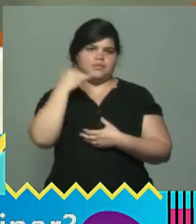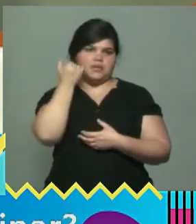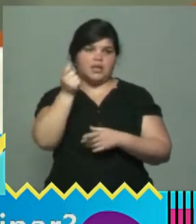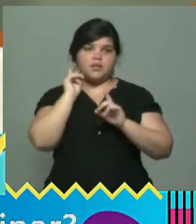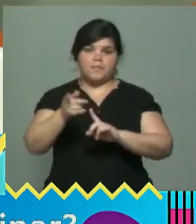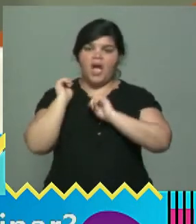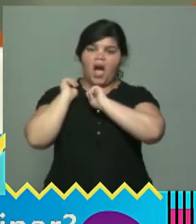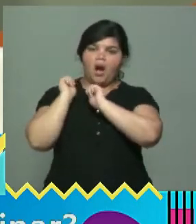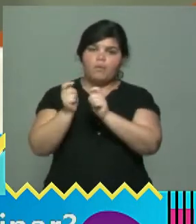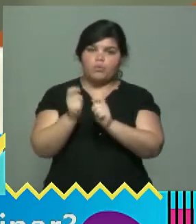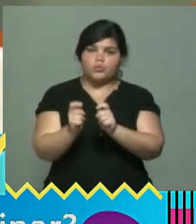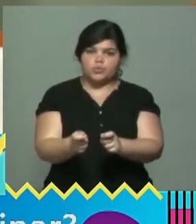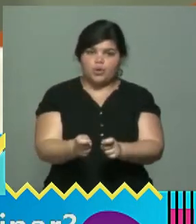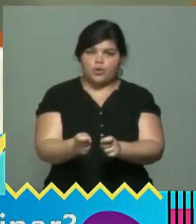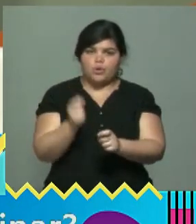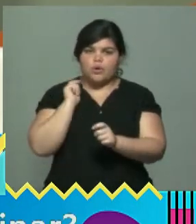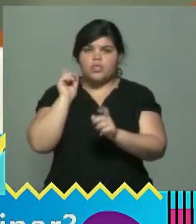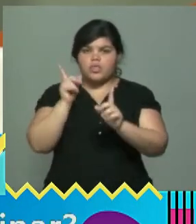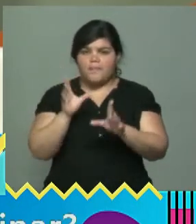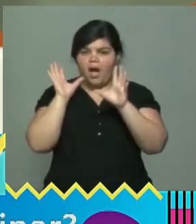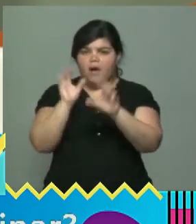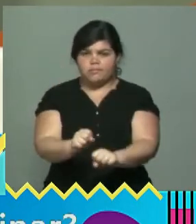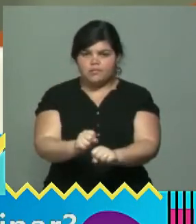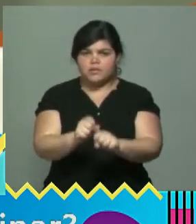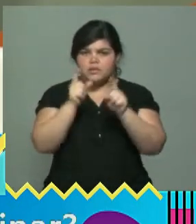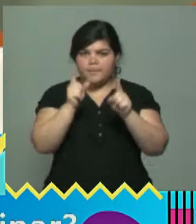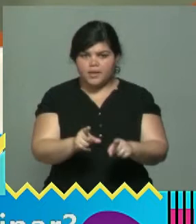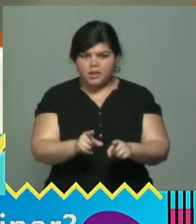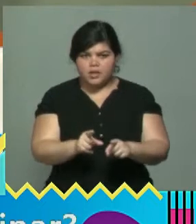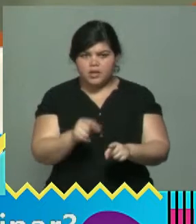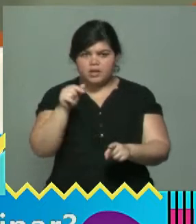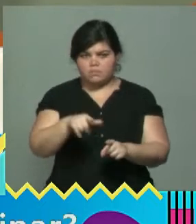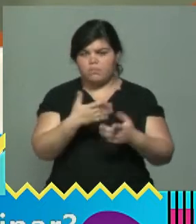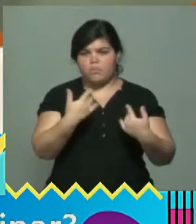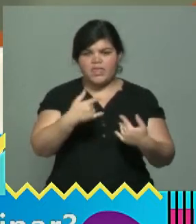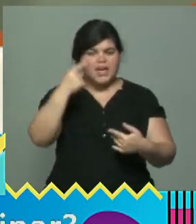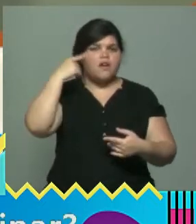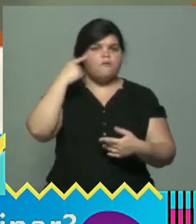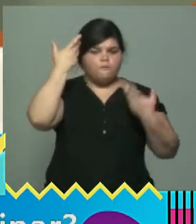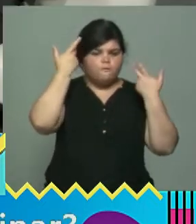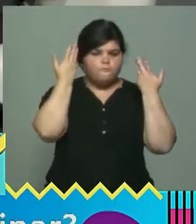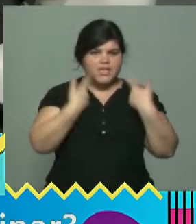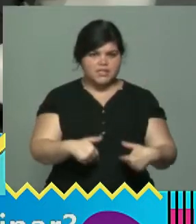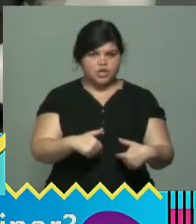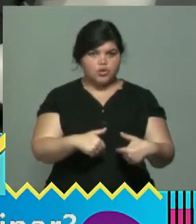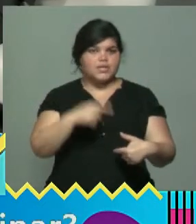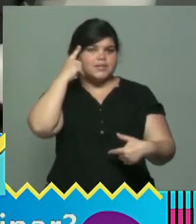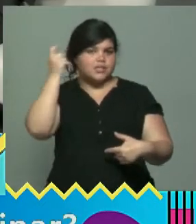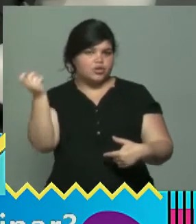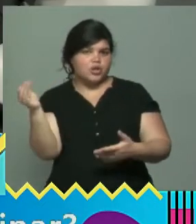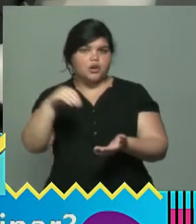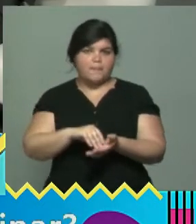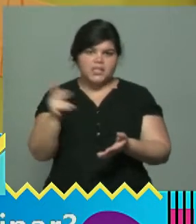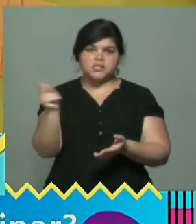también. O sea, el maltrato no es solo físico y psicológico, sino también sexual. Sí, pero ahora lo que es el maltrato en